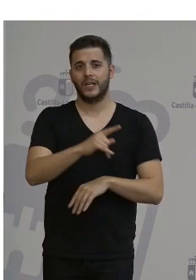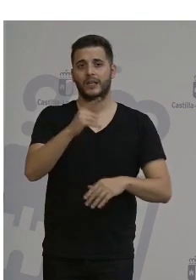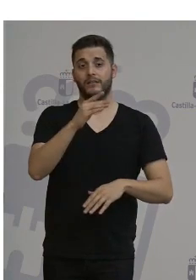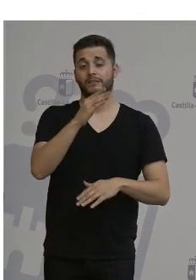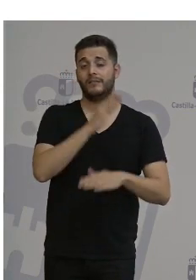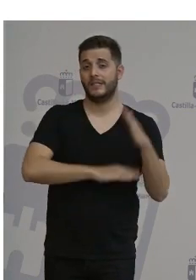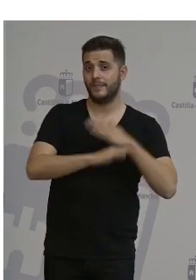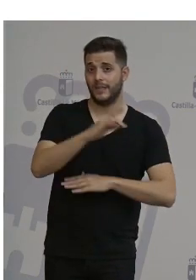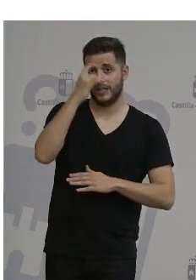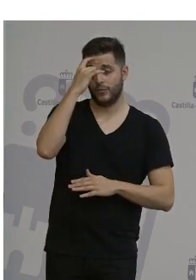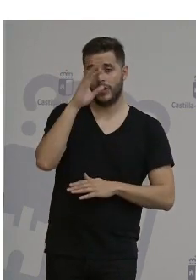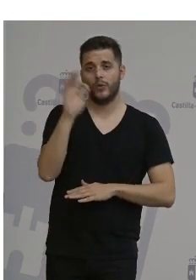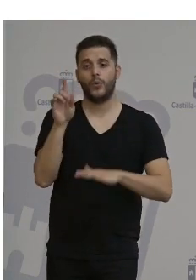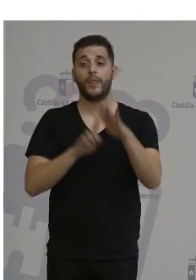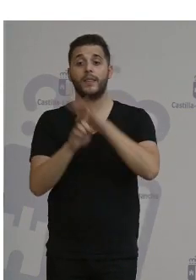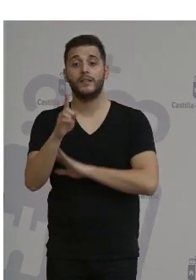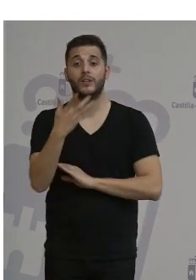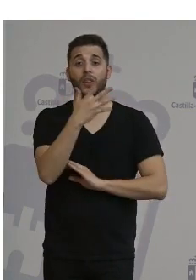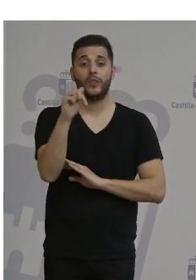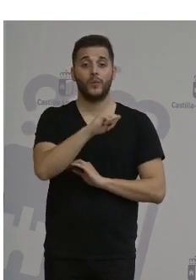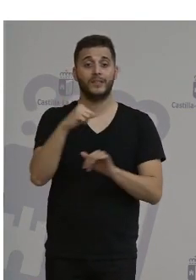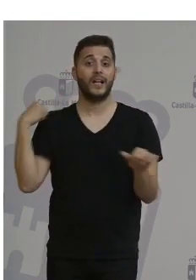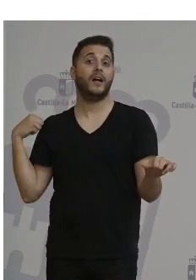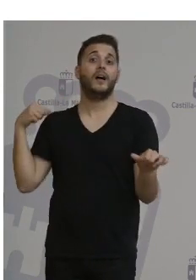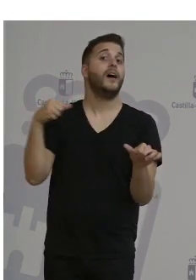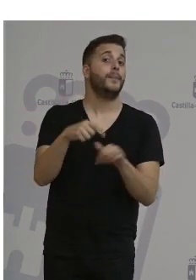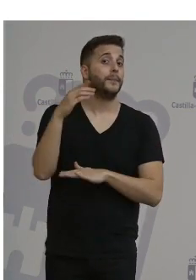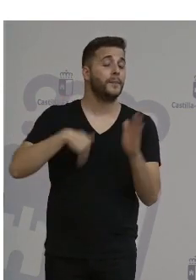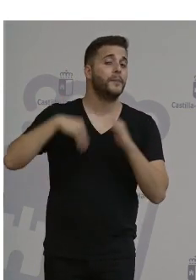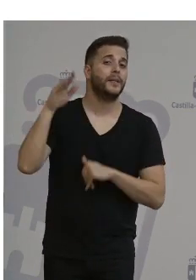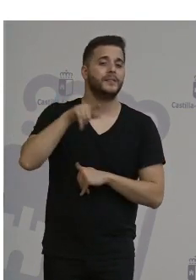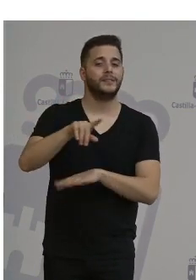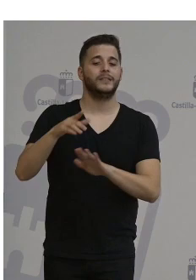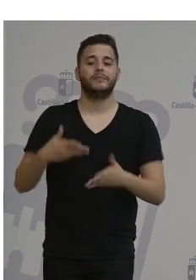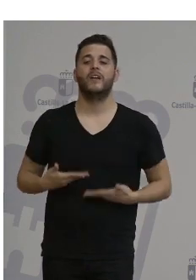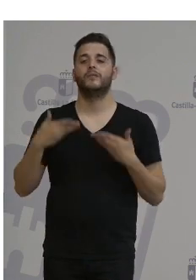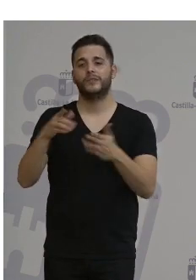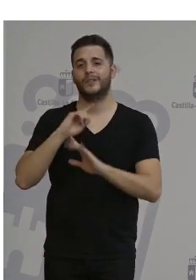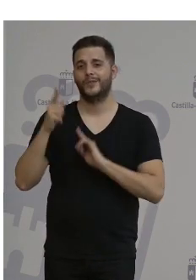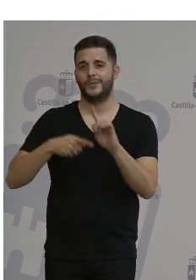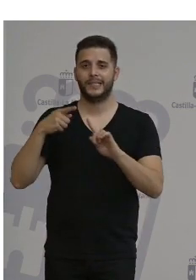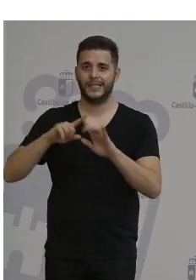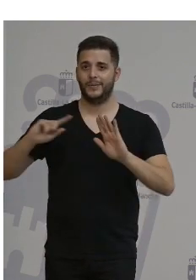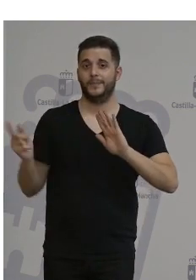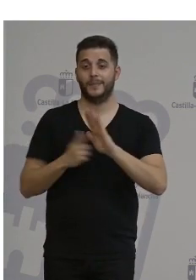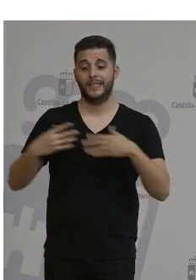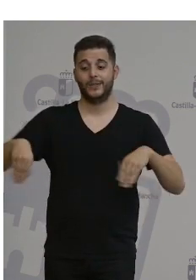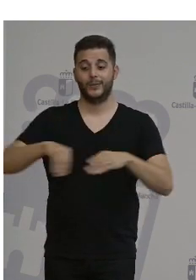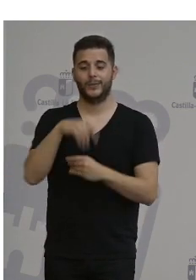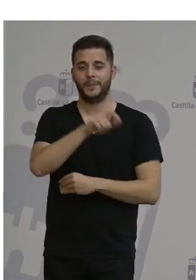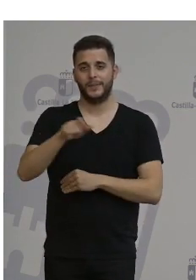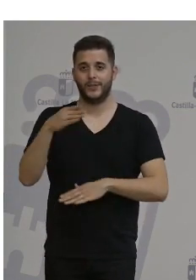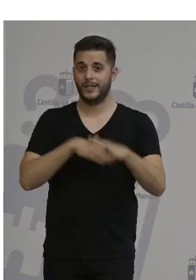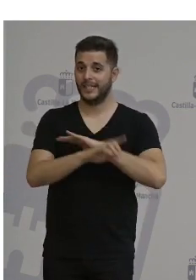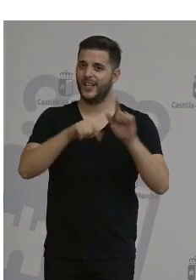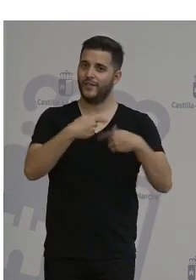y que desde hace más de 50 años contribuye a la plena inclusión de estas personas y de sus familias en